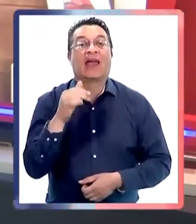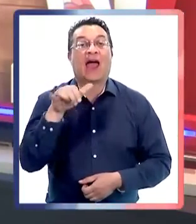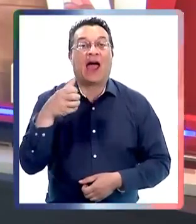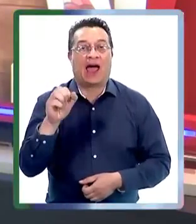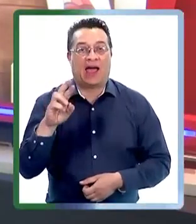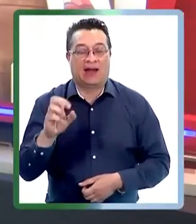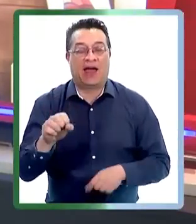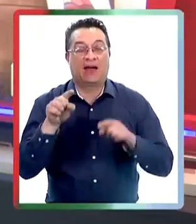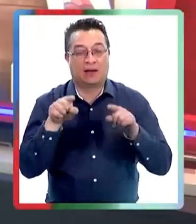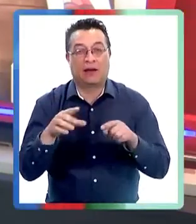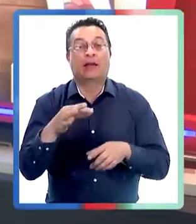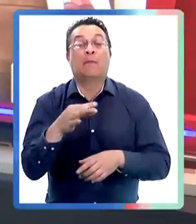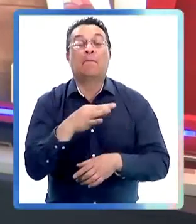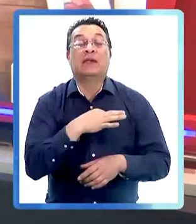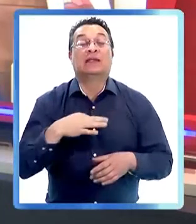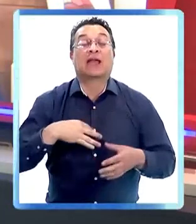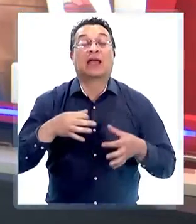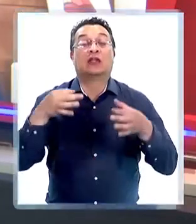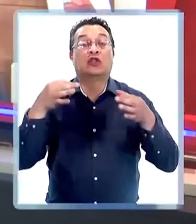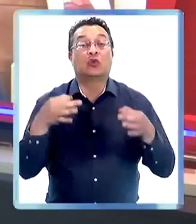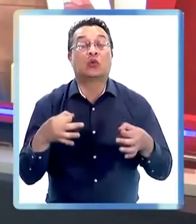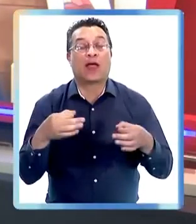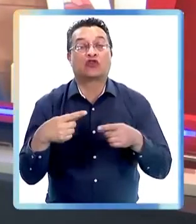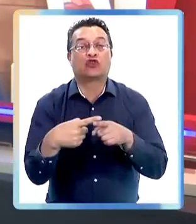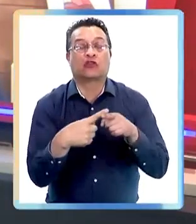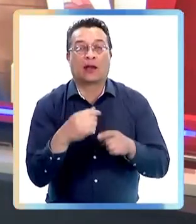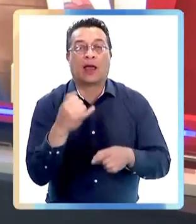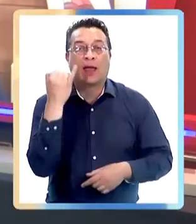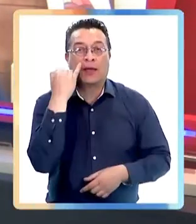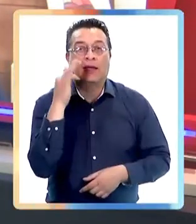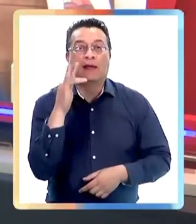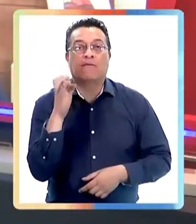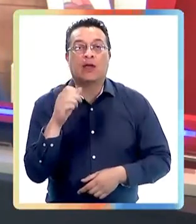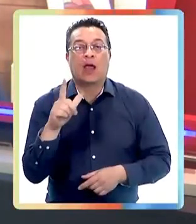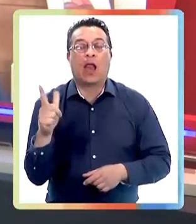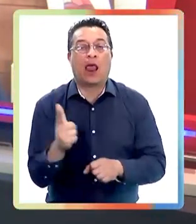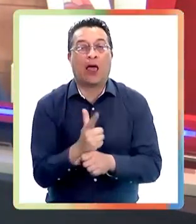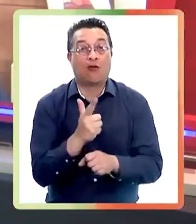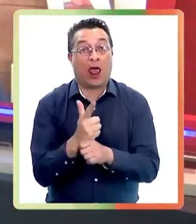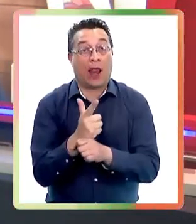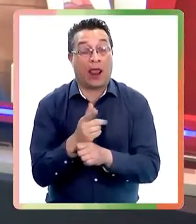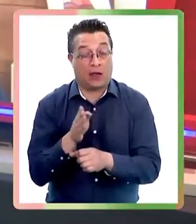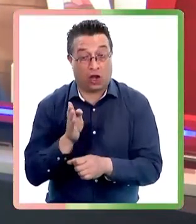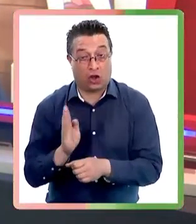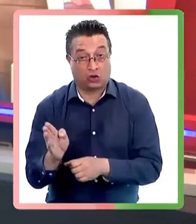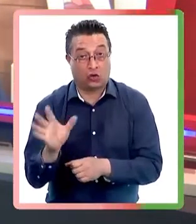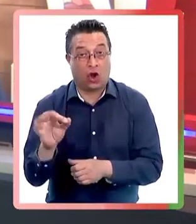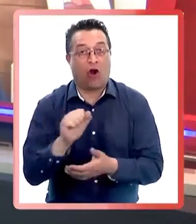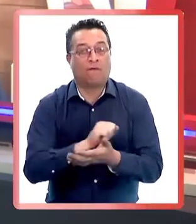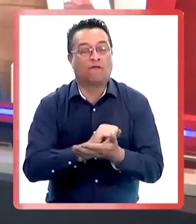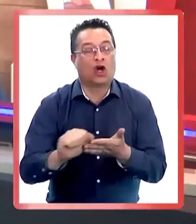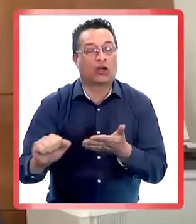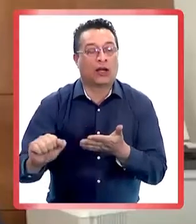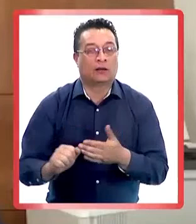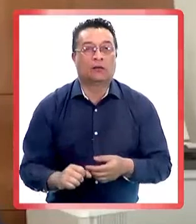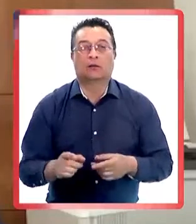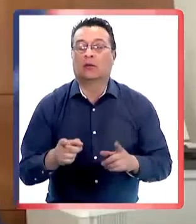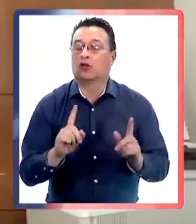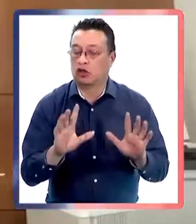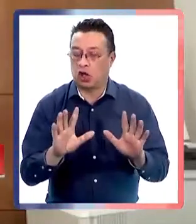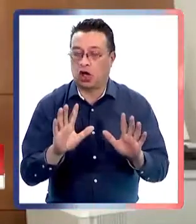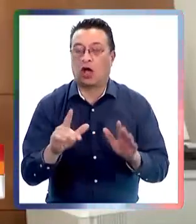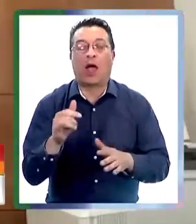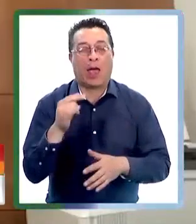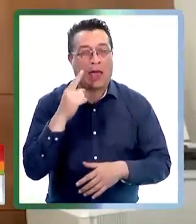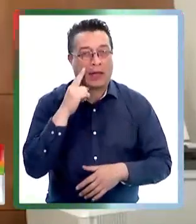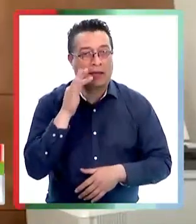estamos hablando sobre seguridad social. ¿Qué va a pasar con el IFE laboral? ¿Va a seguir o se va a eliminar? No, el IFE